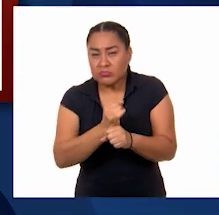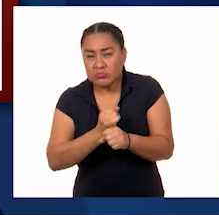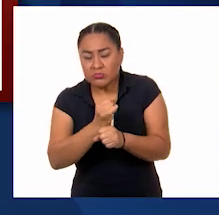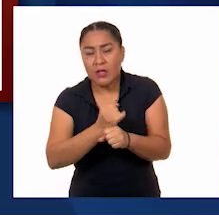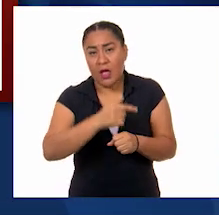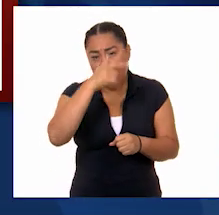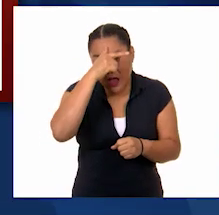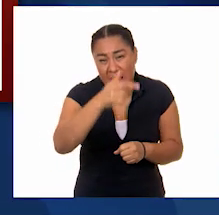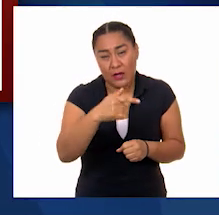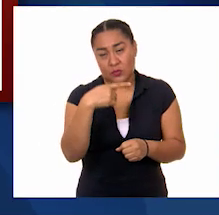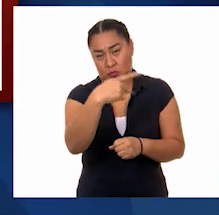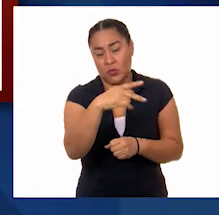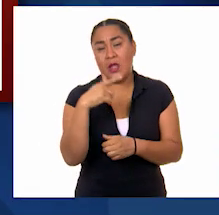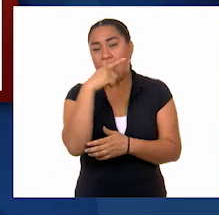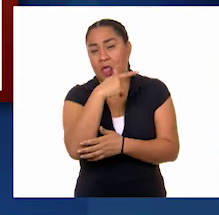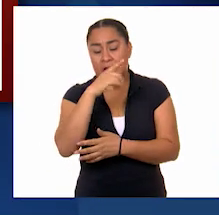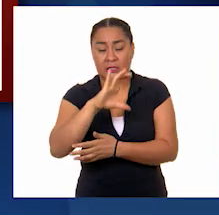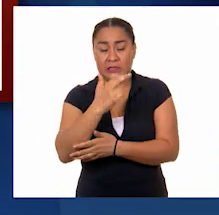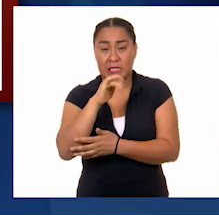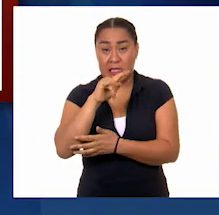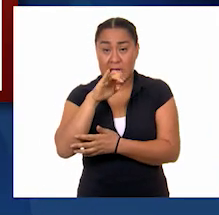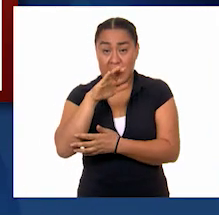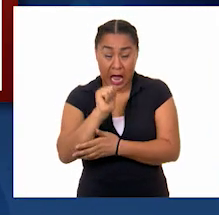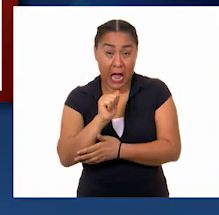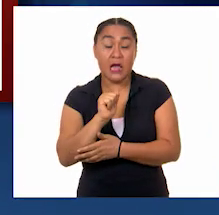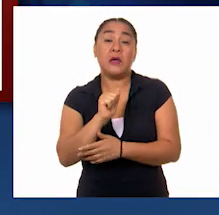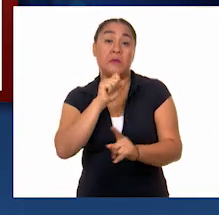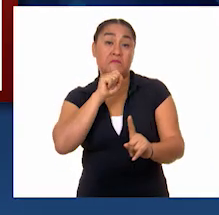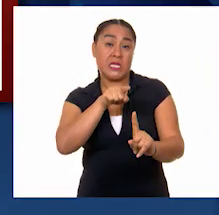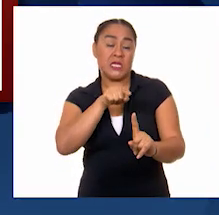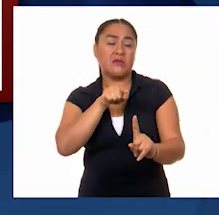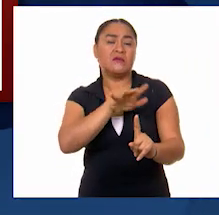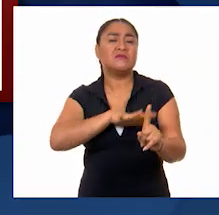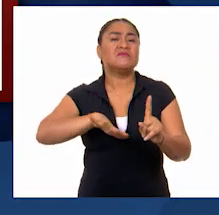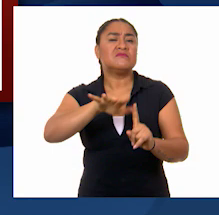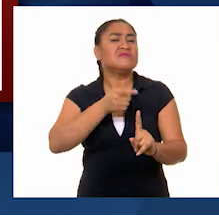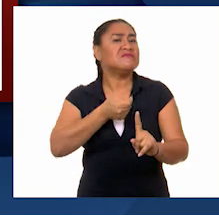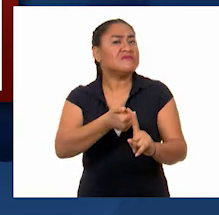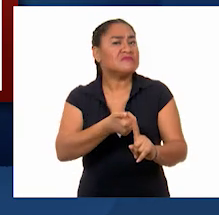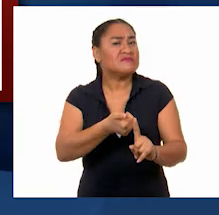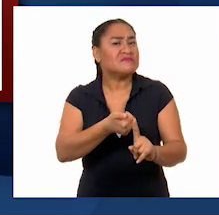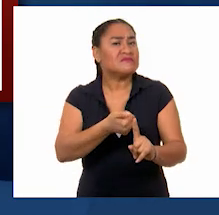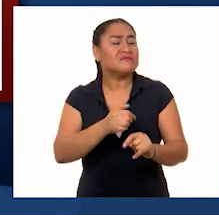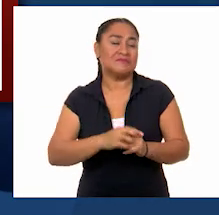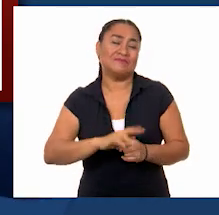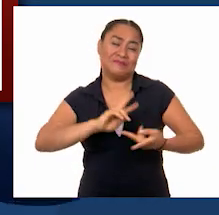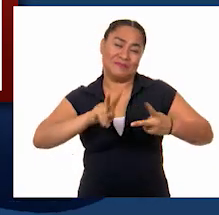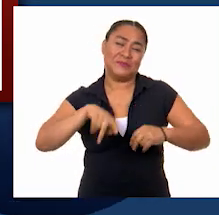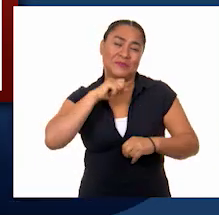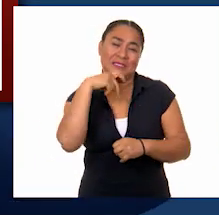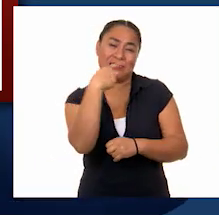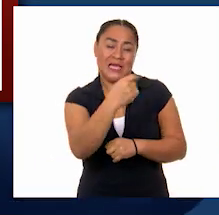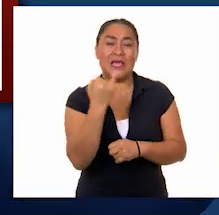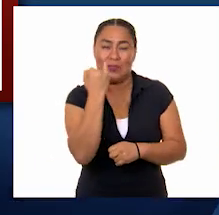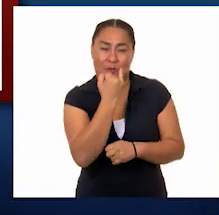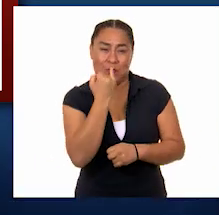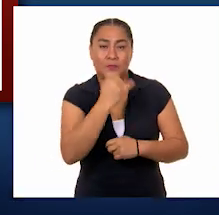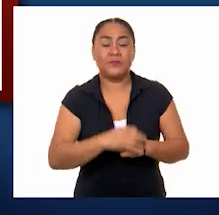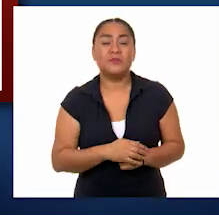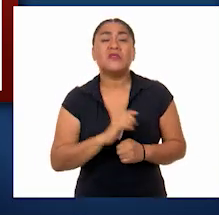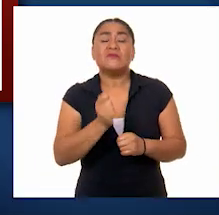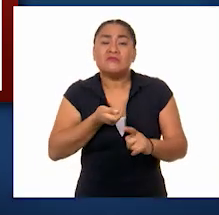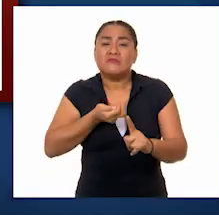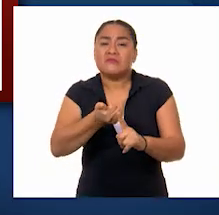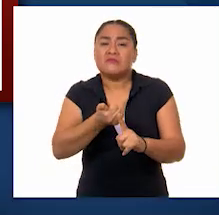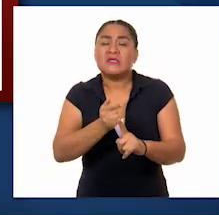los hablantes de la lengua chinanteca se llaman a sí mismo, ¿cómo, maestro? Sahumi. Sahumi, que significa gente